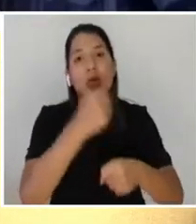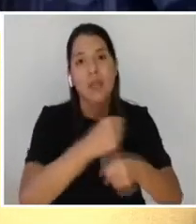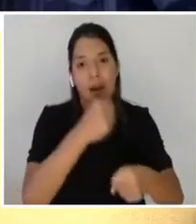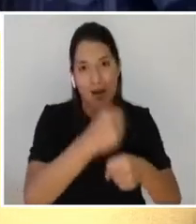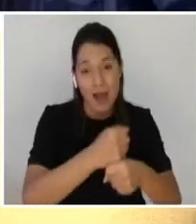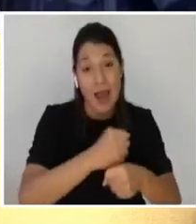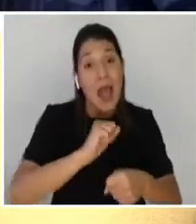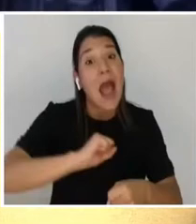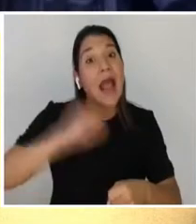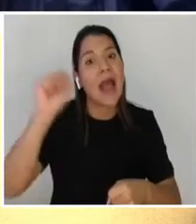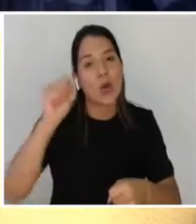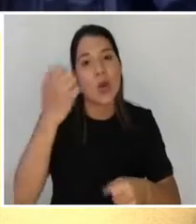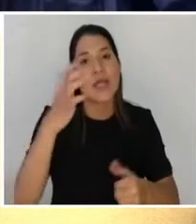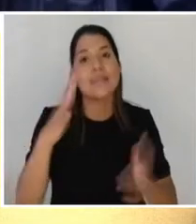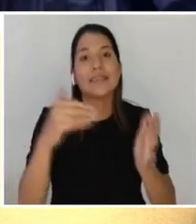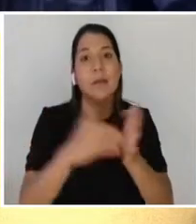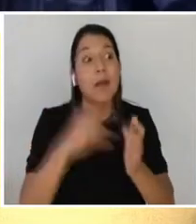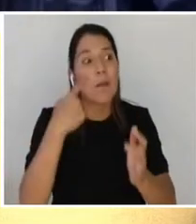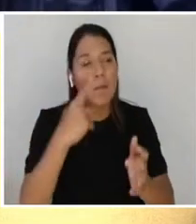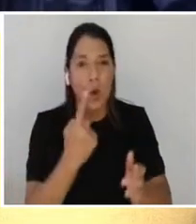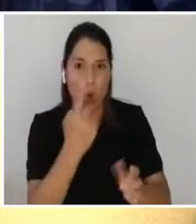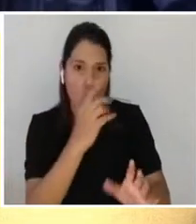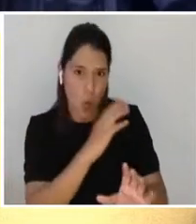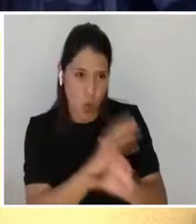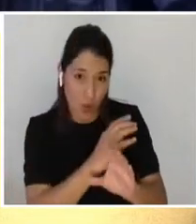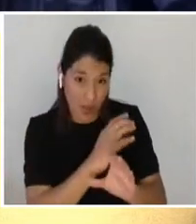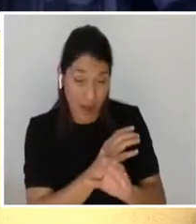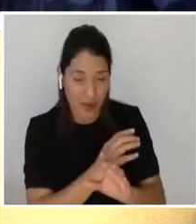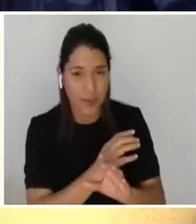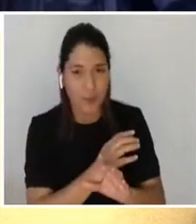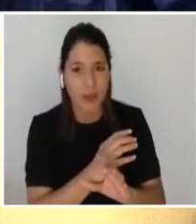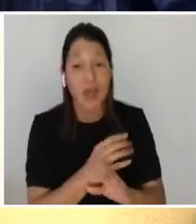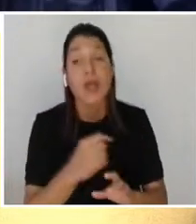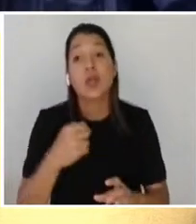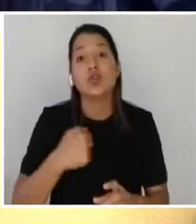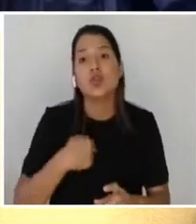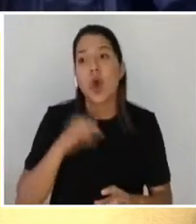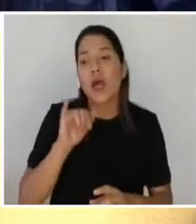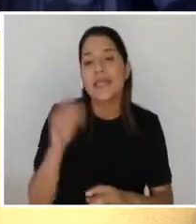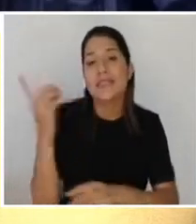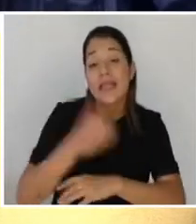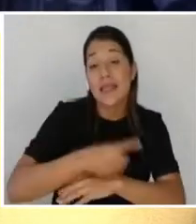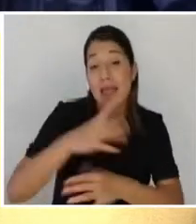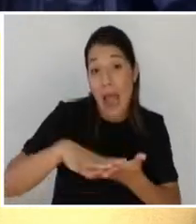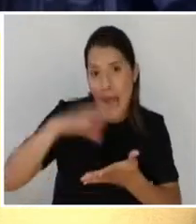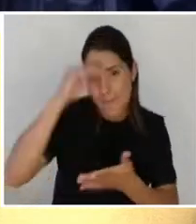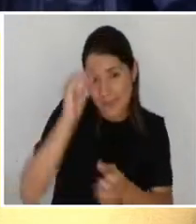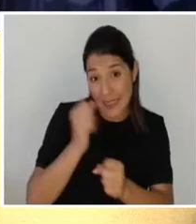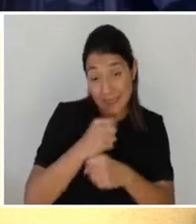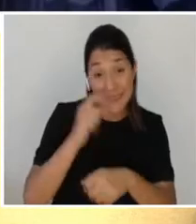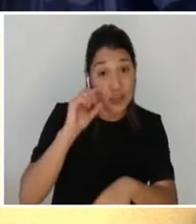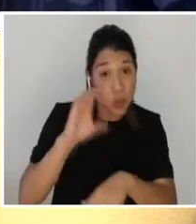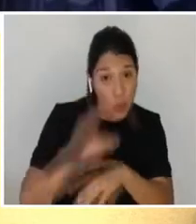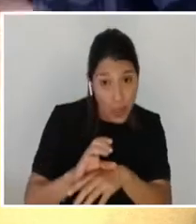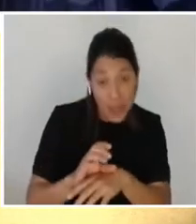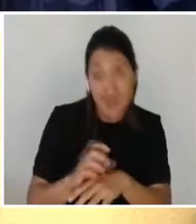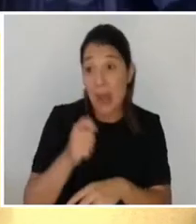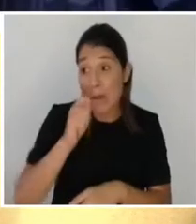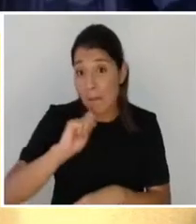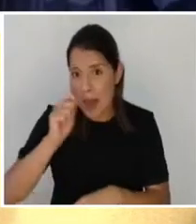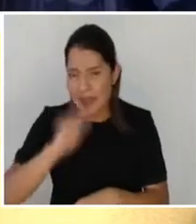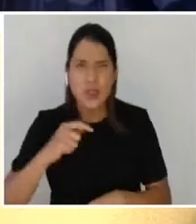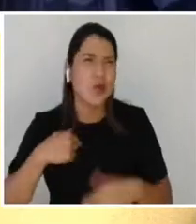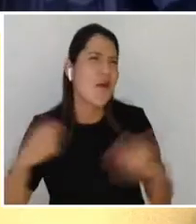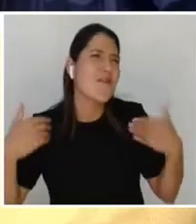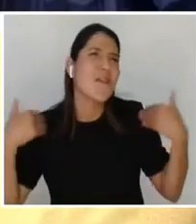día. Y yo ese día había aprendido por una señora que me había enseñado a hacer los chocolates y las paletas. Y yo feliz llegué y le dije, mami, quiero que